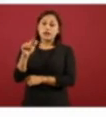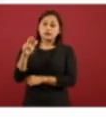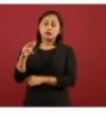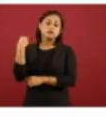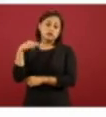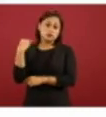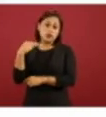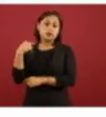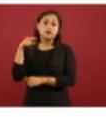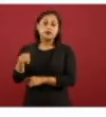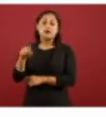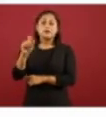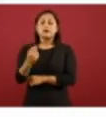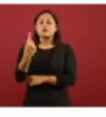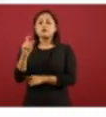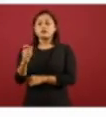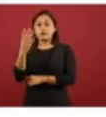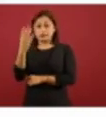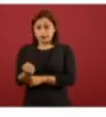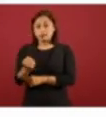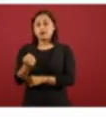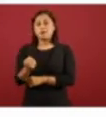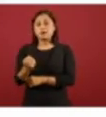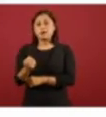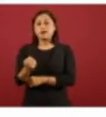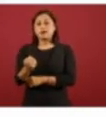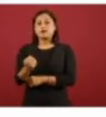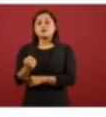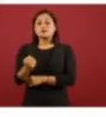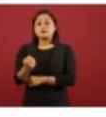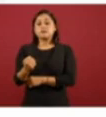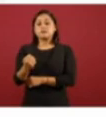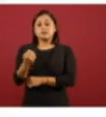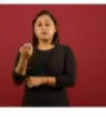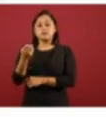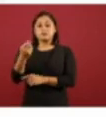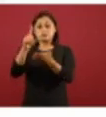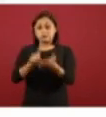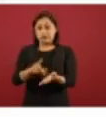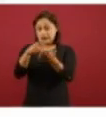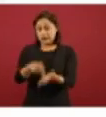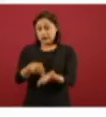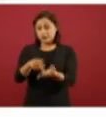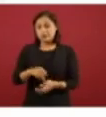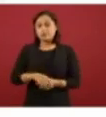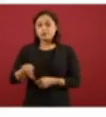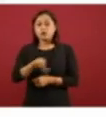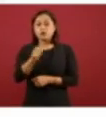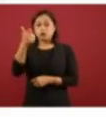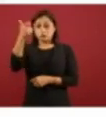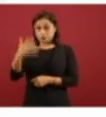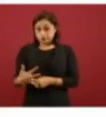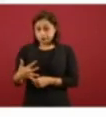con 21.29 pesos por kilo y 10.15 pesos de margen por kilo. Mientras que el más